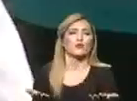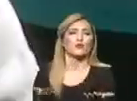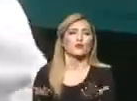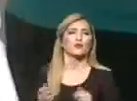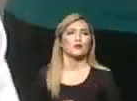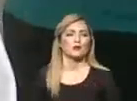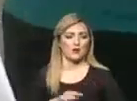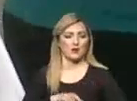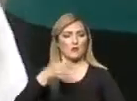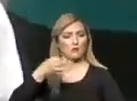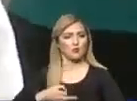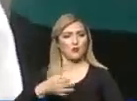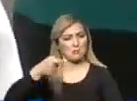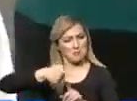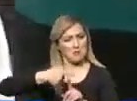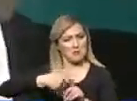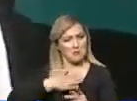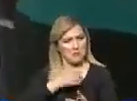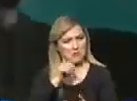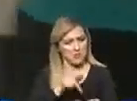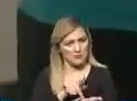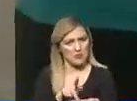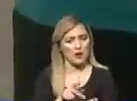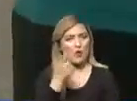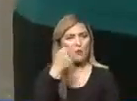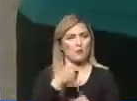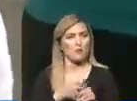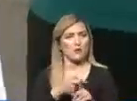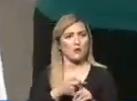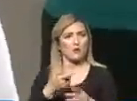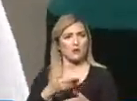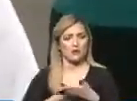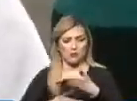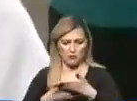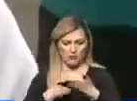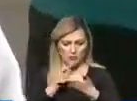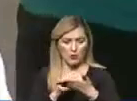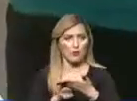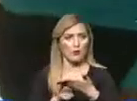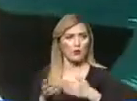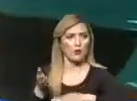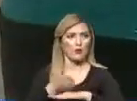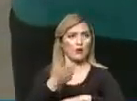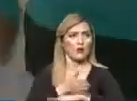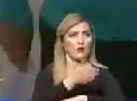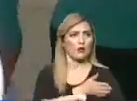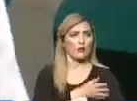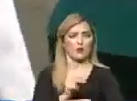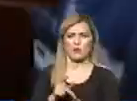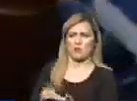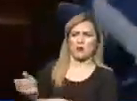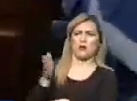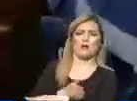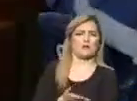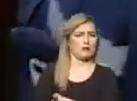Puntuales, solo faltaba de este mes no más faltaba pagar, o sea, un solo mes. Y ahora nos vienen a cobrar de los 8 meses anteriores como que no se ha pagado y dice el